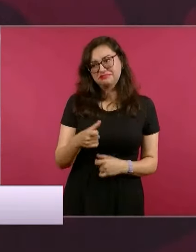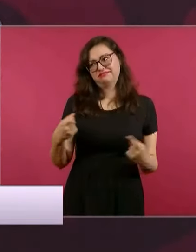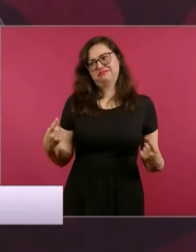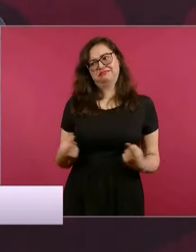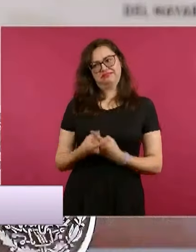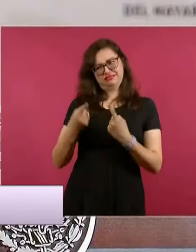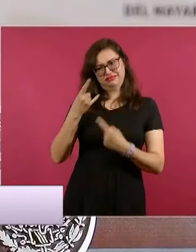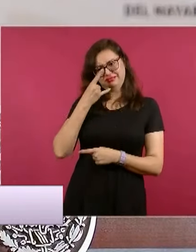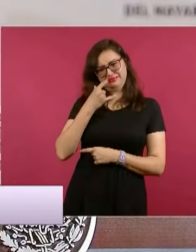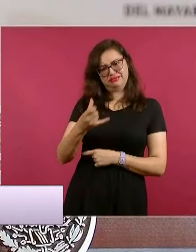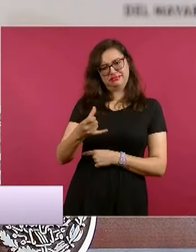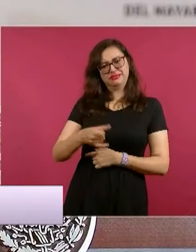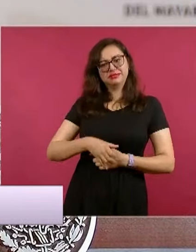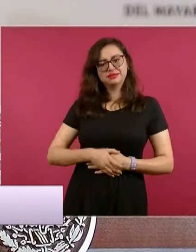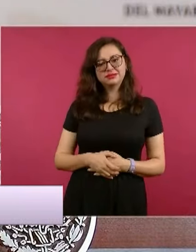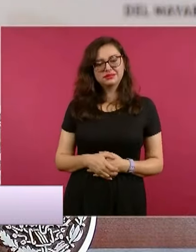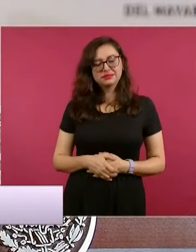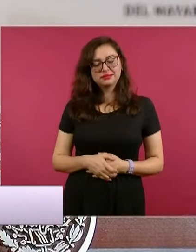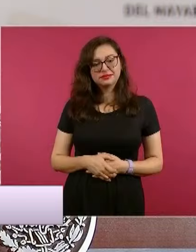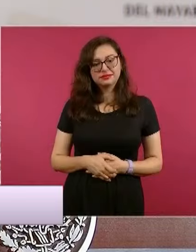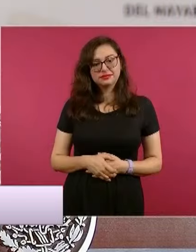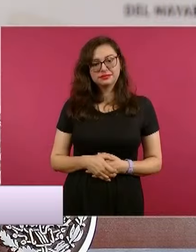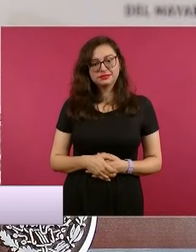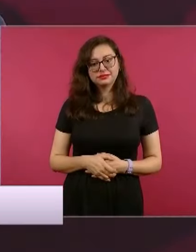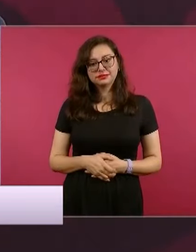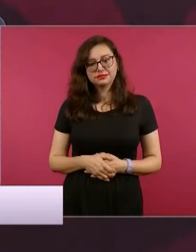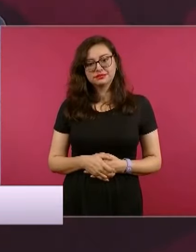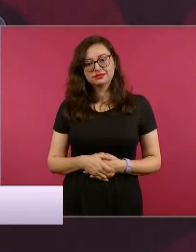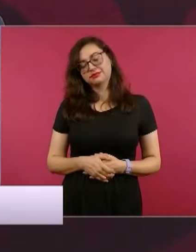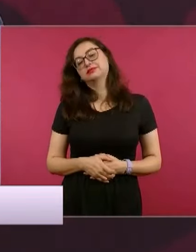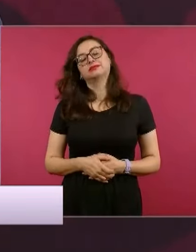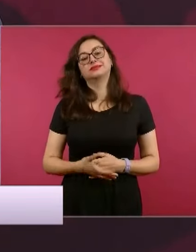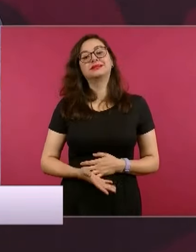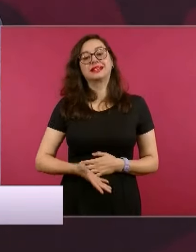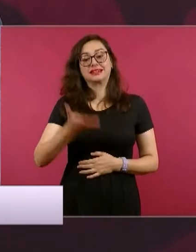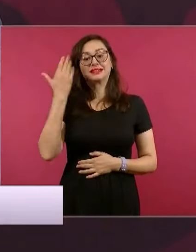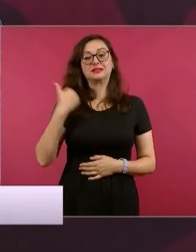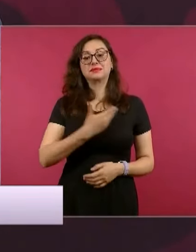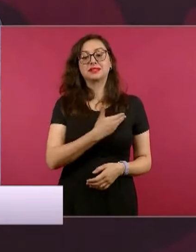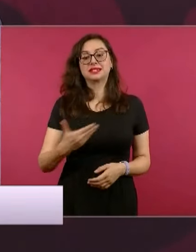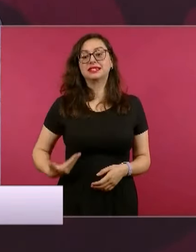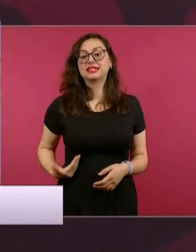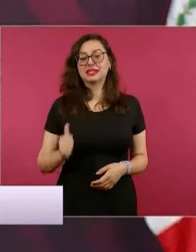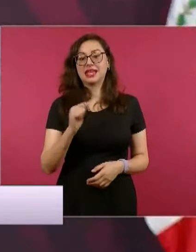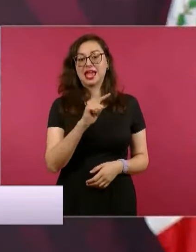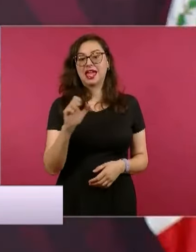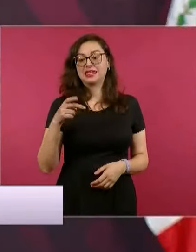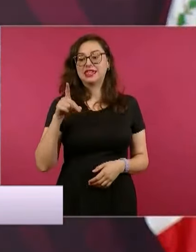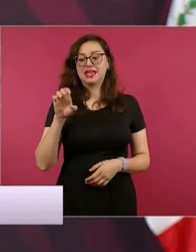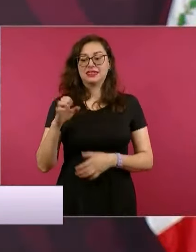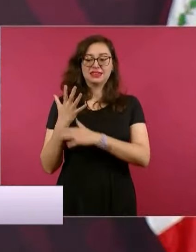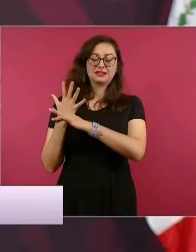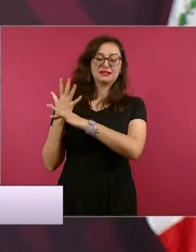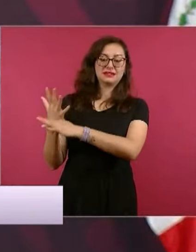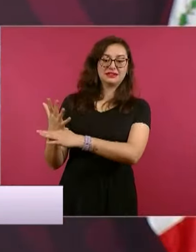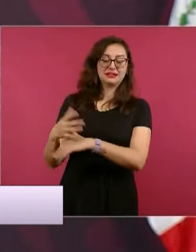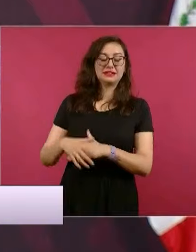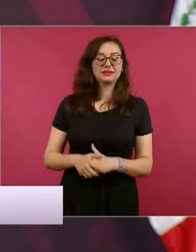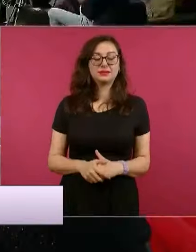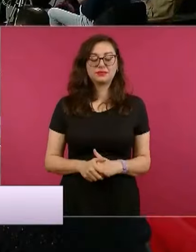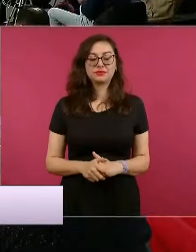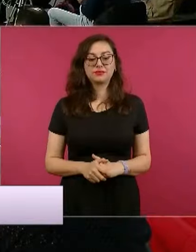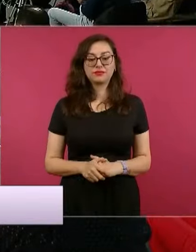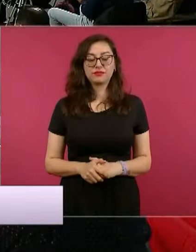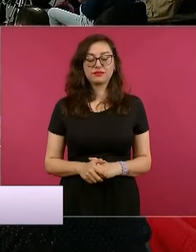miden 1,80, que son de tez blanca, o sea, nada que ver con la realidad de física de